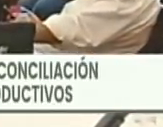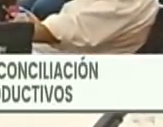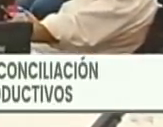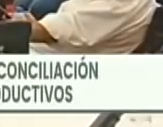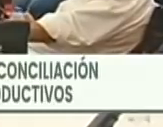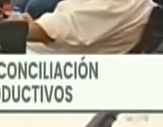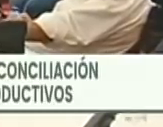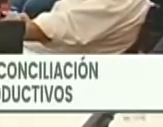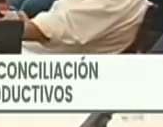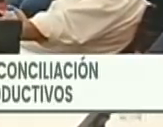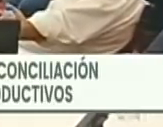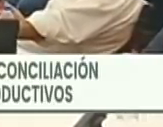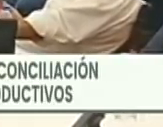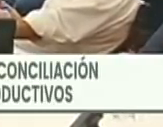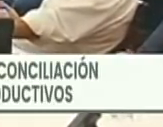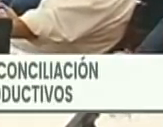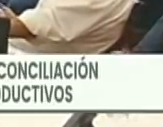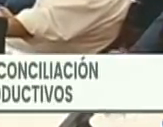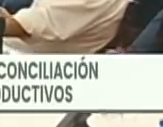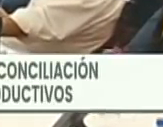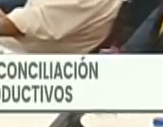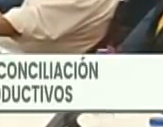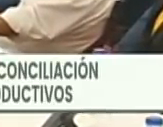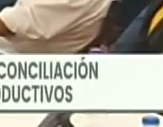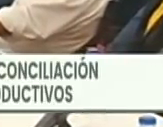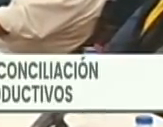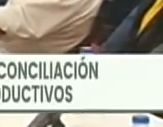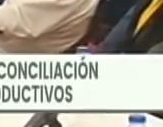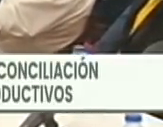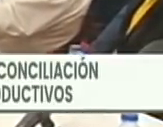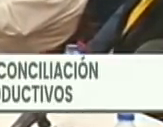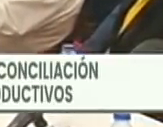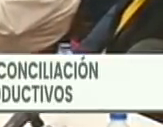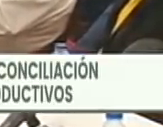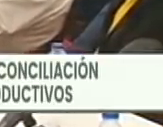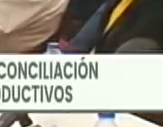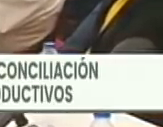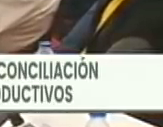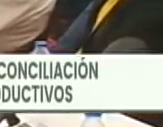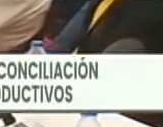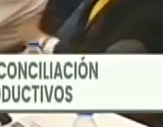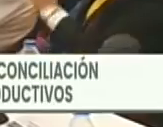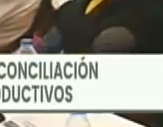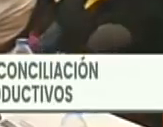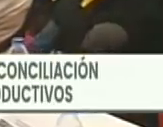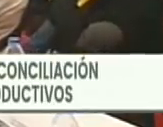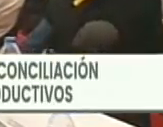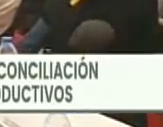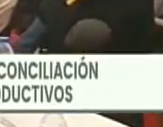enseguida invitamos a hacer uso de la palabra el periodista se estará volverá